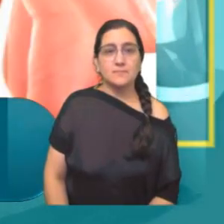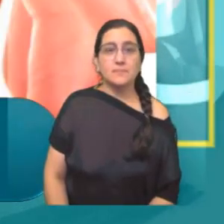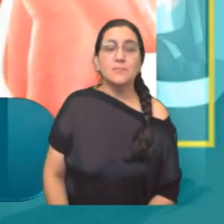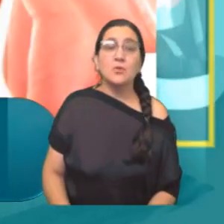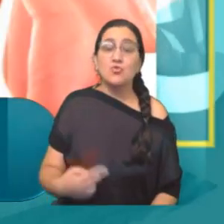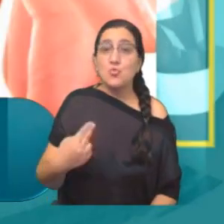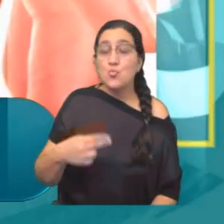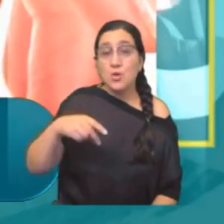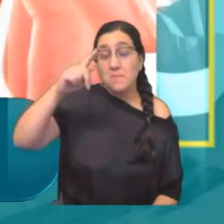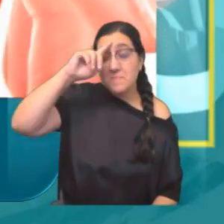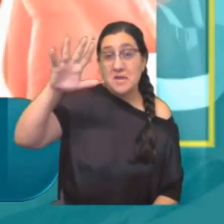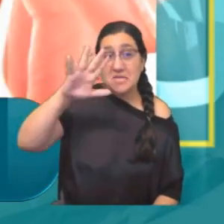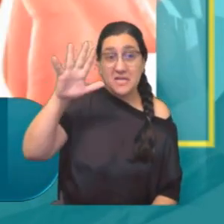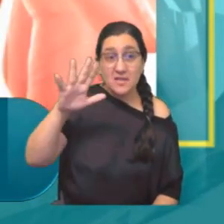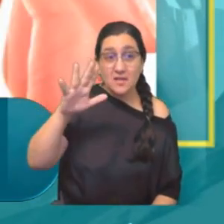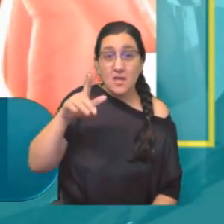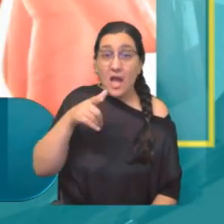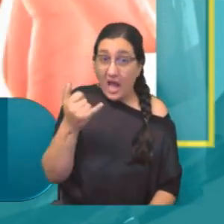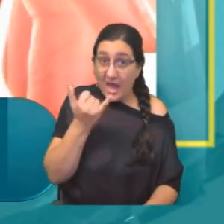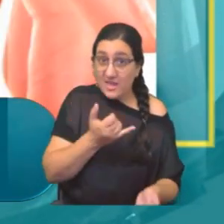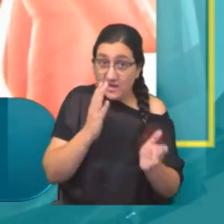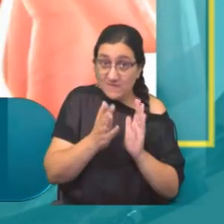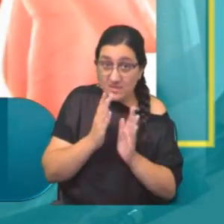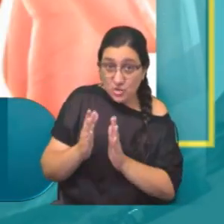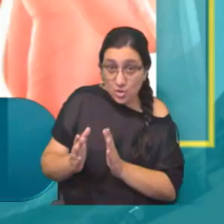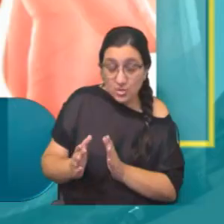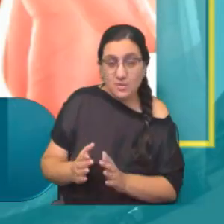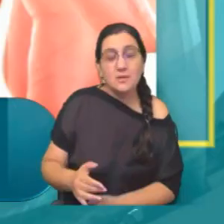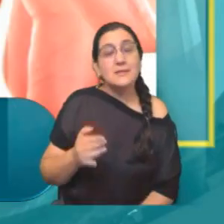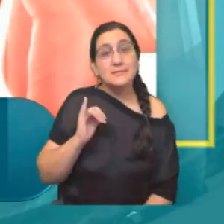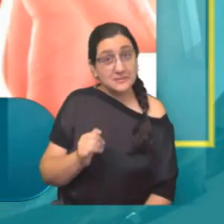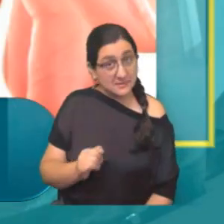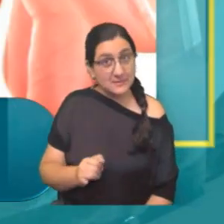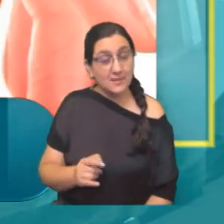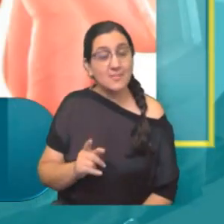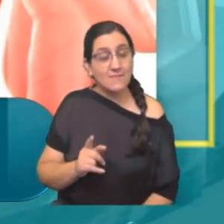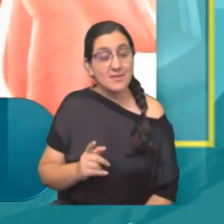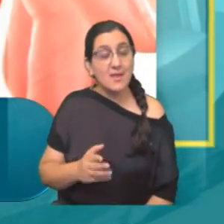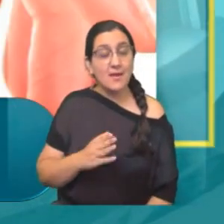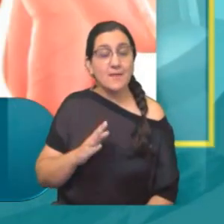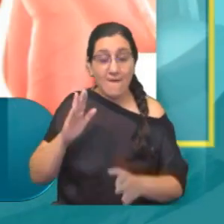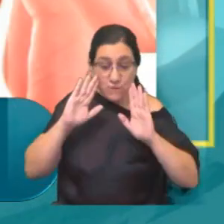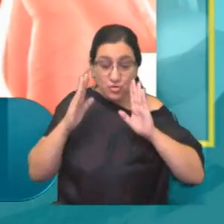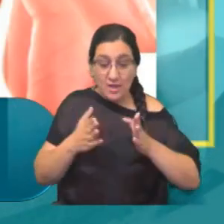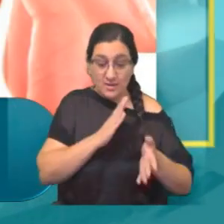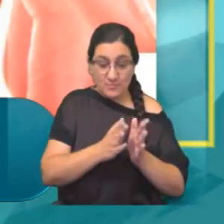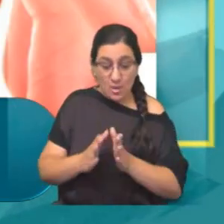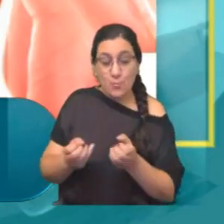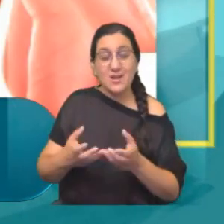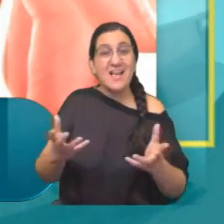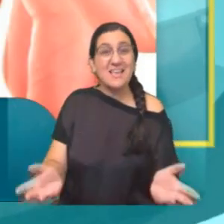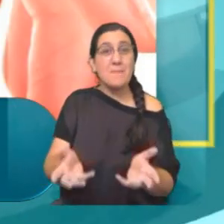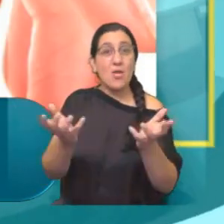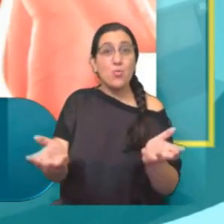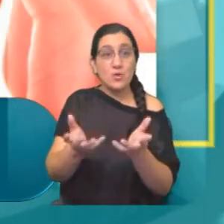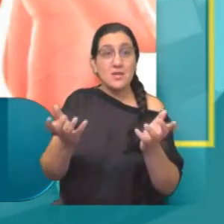ocurrido que eso tuviera rehabilitación. En realidad no solo tiene, sino que debería tener algún abordaje de rehabilitación porque las quemaduras también